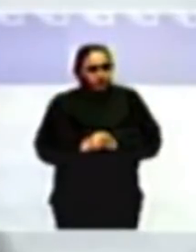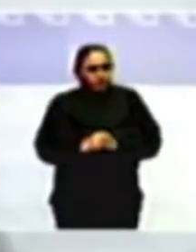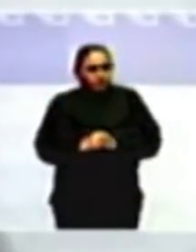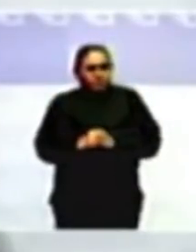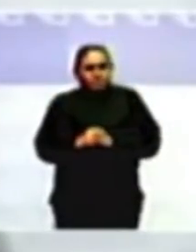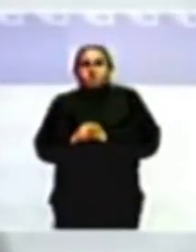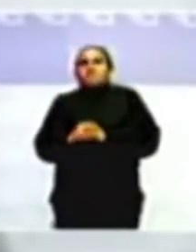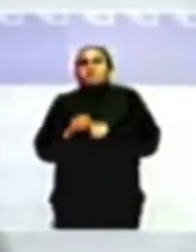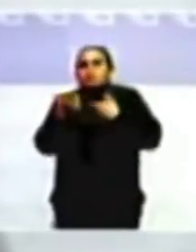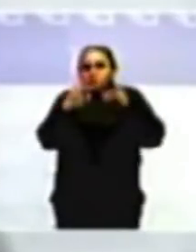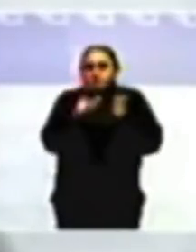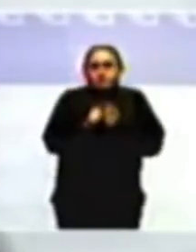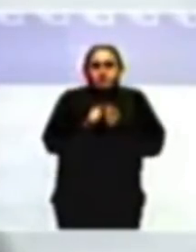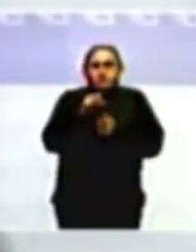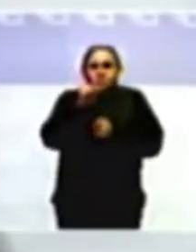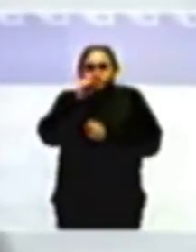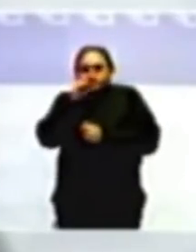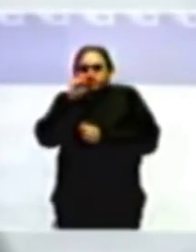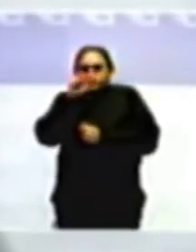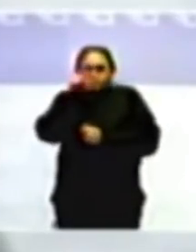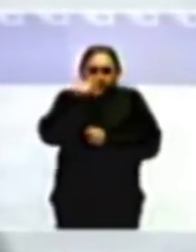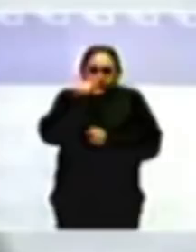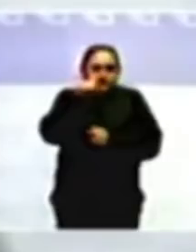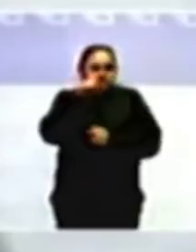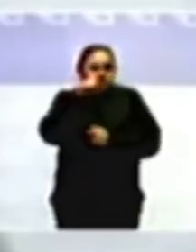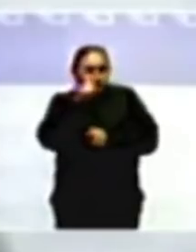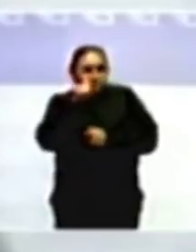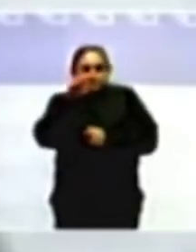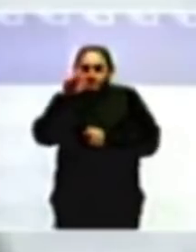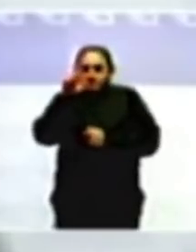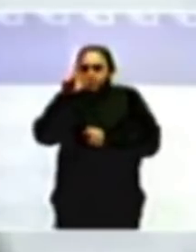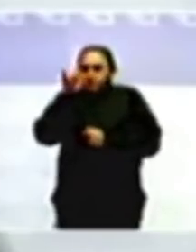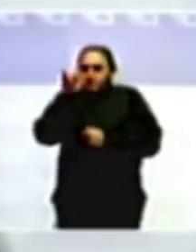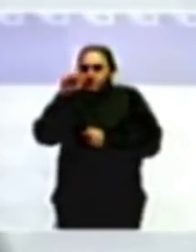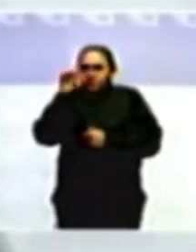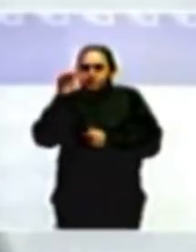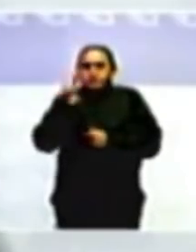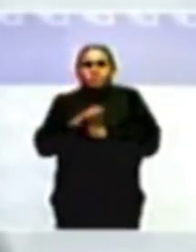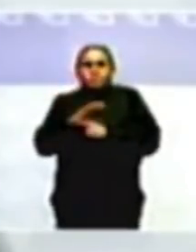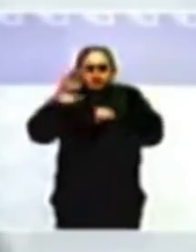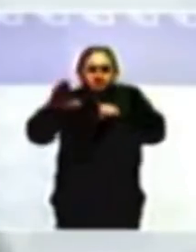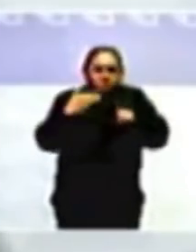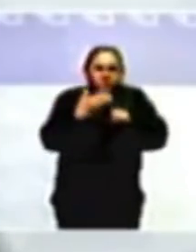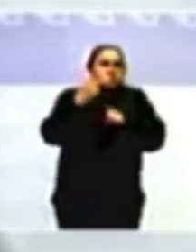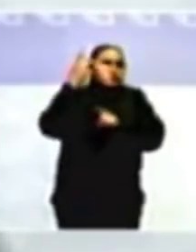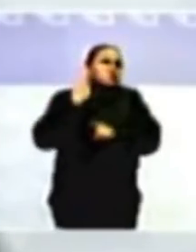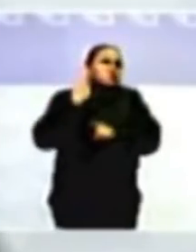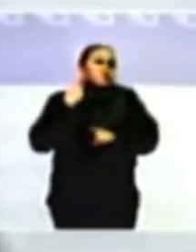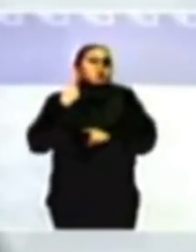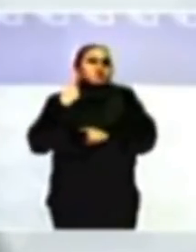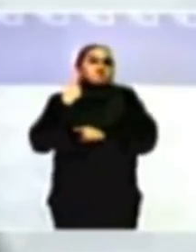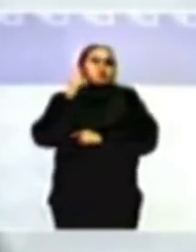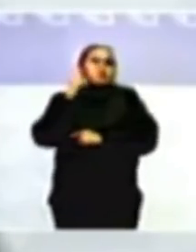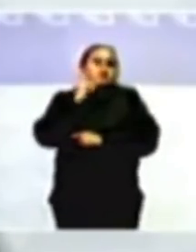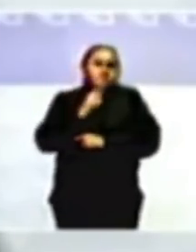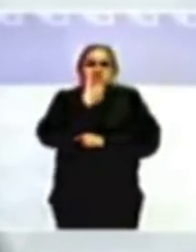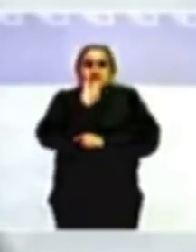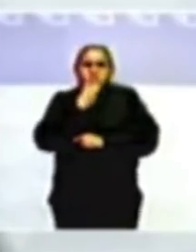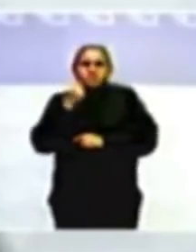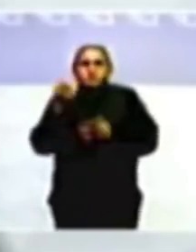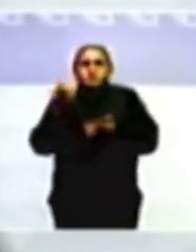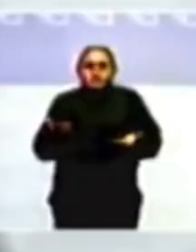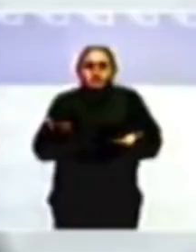Movimiento Ciudadano, Eliseo, que cometiste hacia mí violencia política de género.